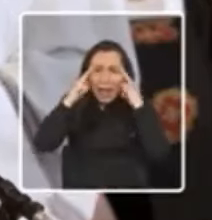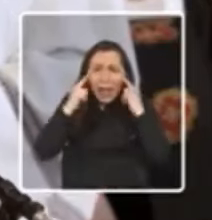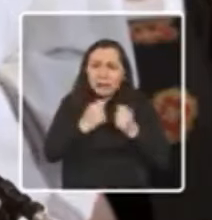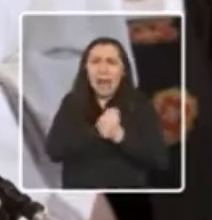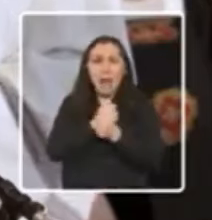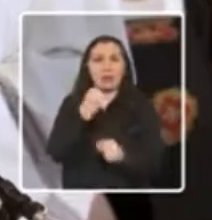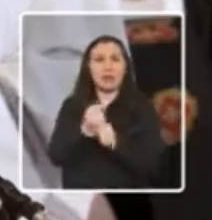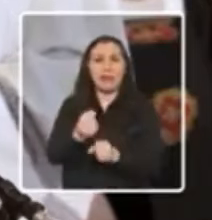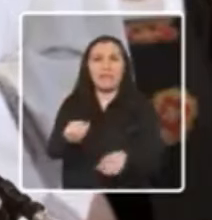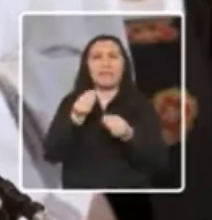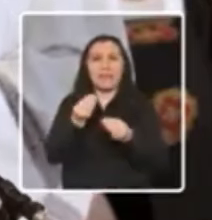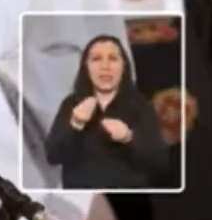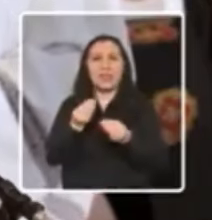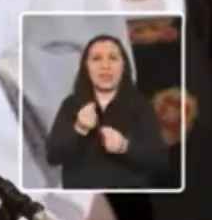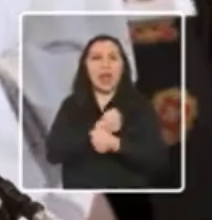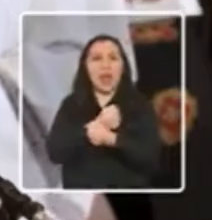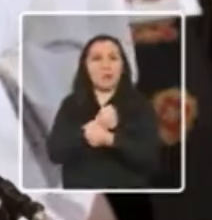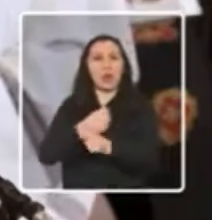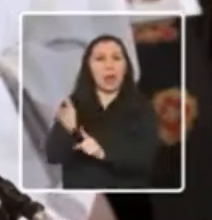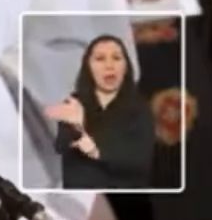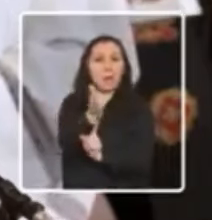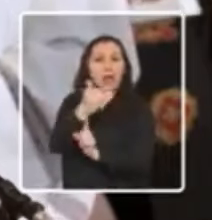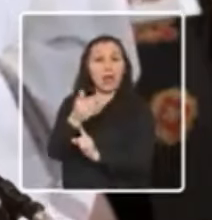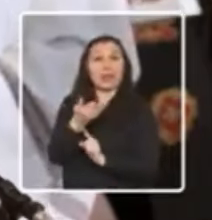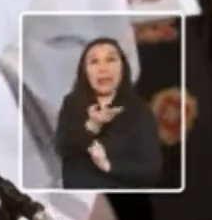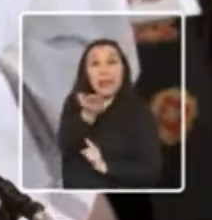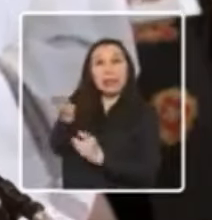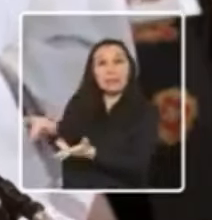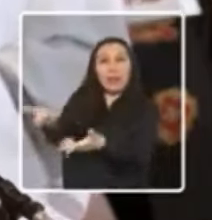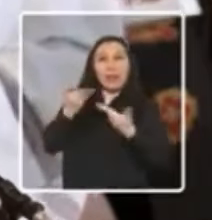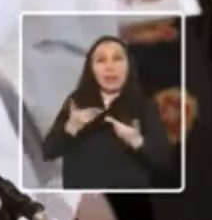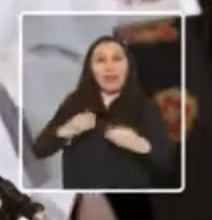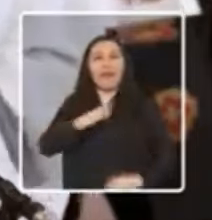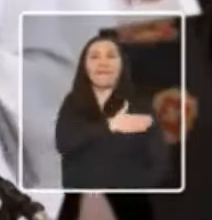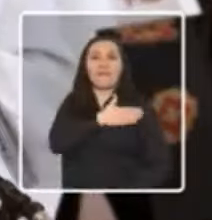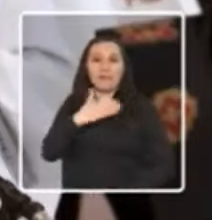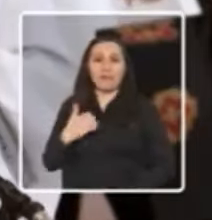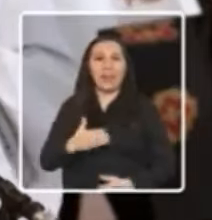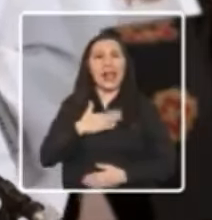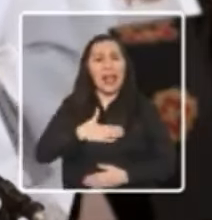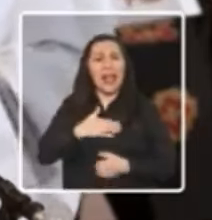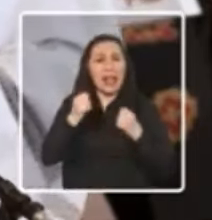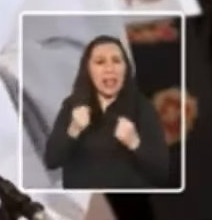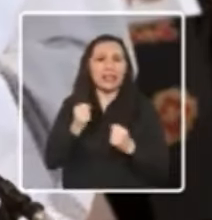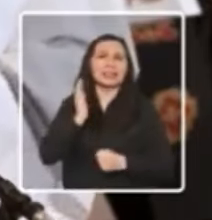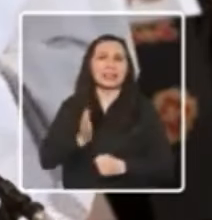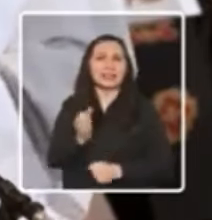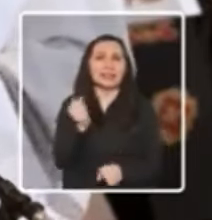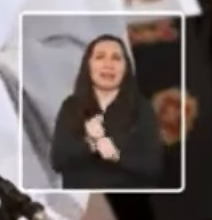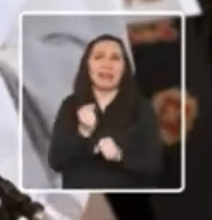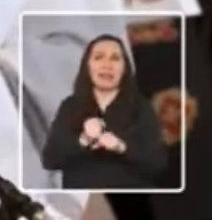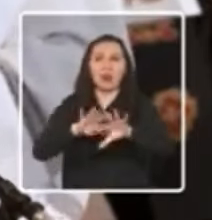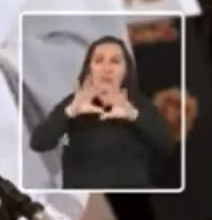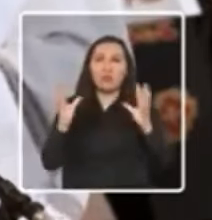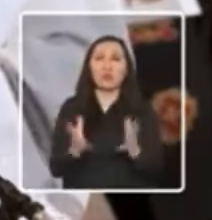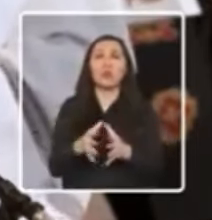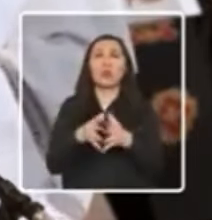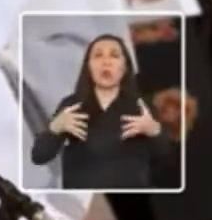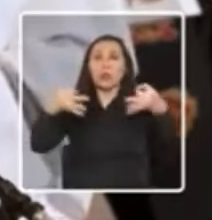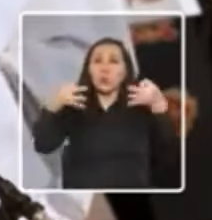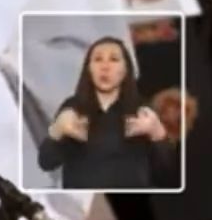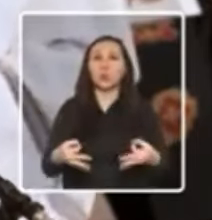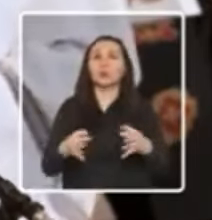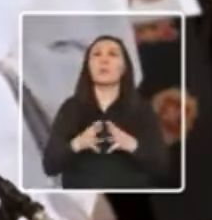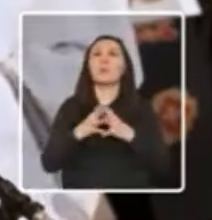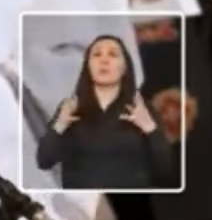eso es este gobierno y nadie está en desacuerdo no hay debate sobre eso Si es que hay algún debate que es un debate transversal como le gusta decer esta gente tiene que